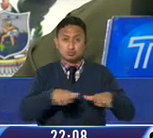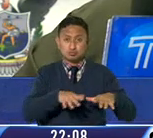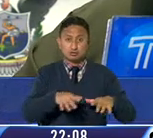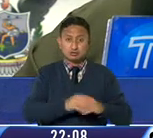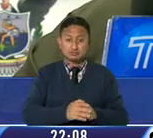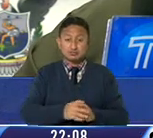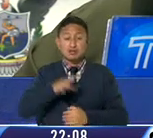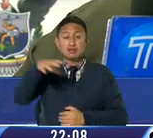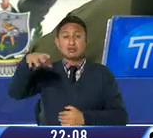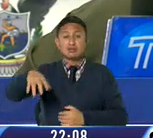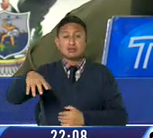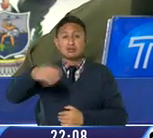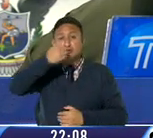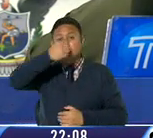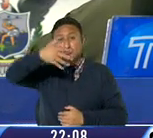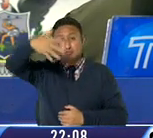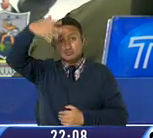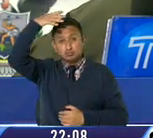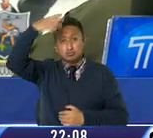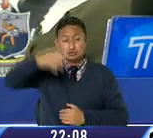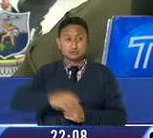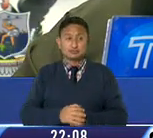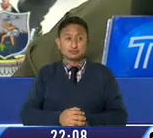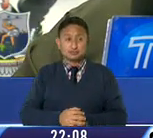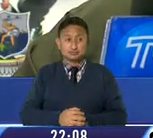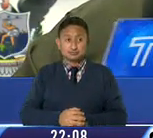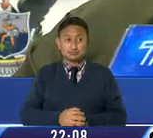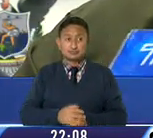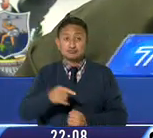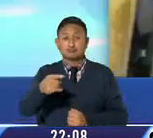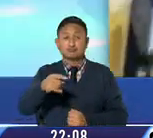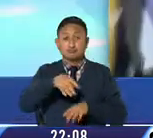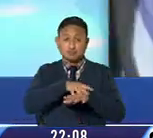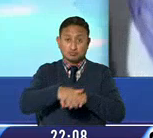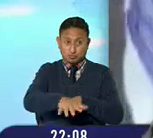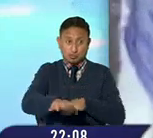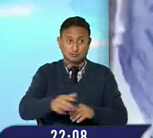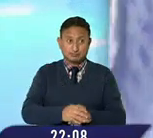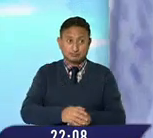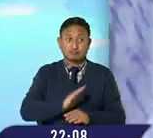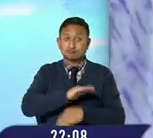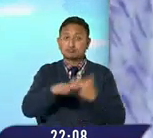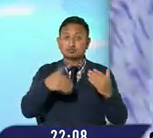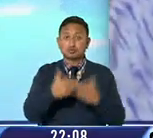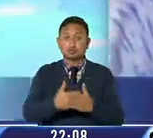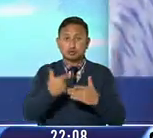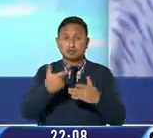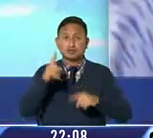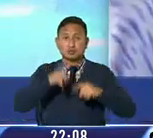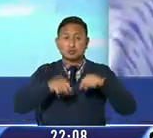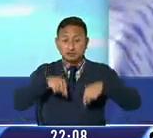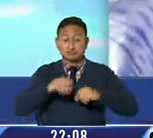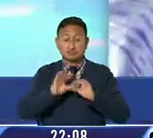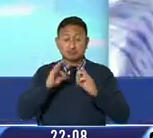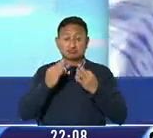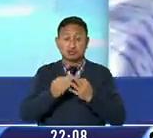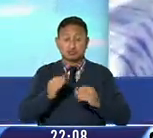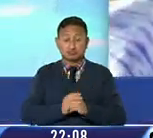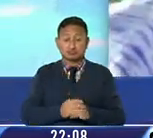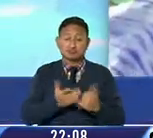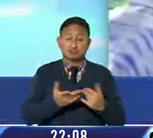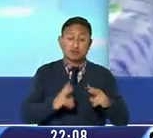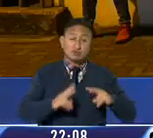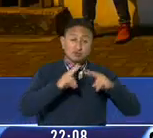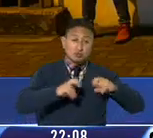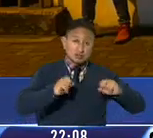provincias de Santo Domingo de los Áchilas y Los Ríos. Todos son de su círculo social, incluso familiar. La investigación dejó